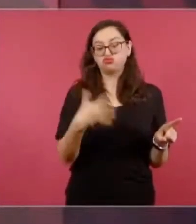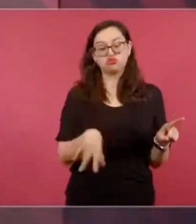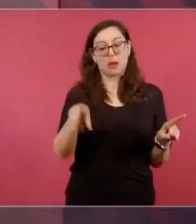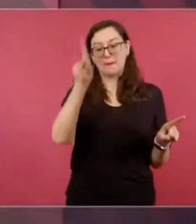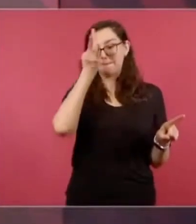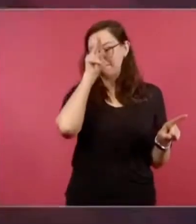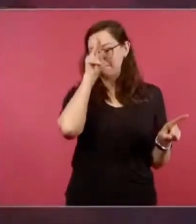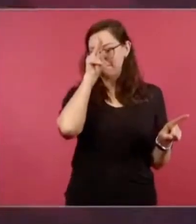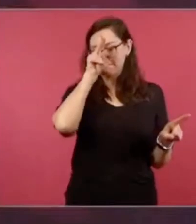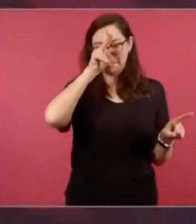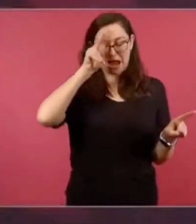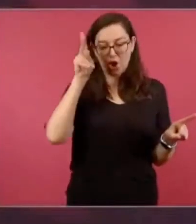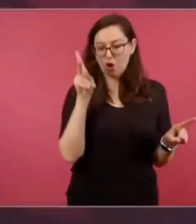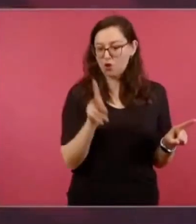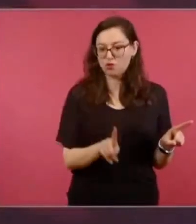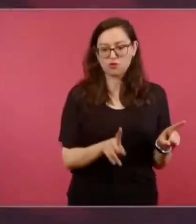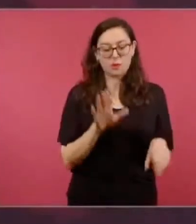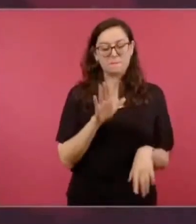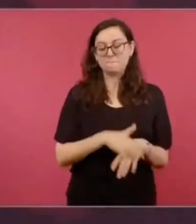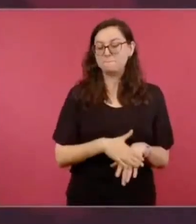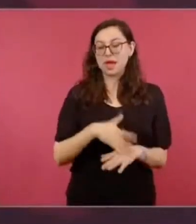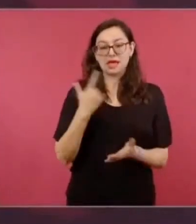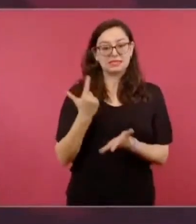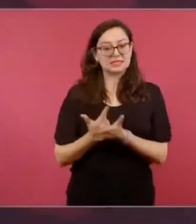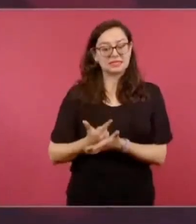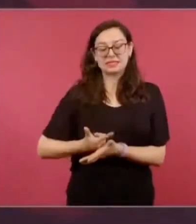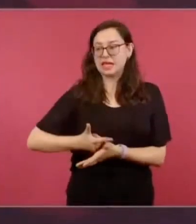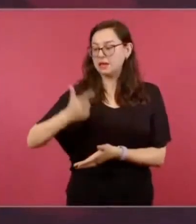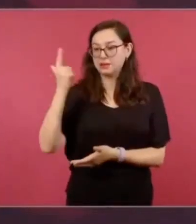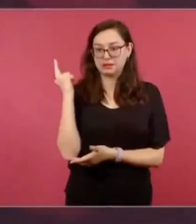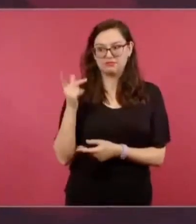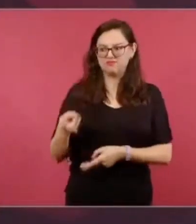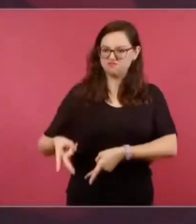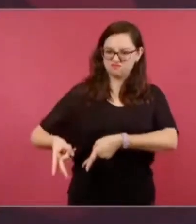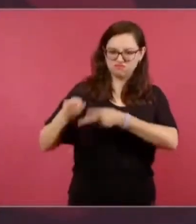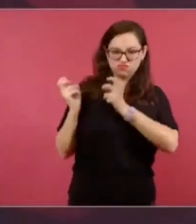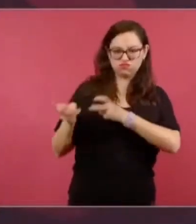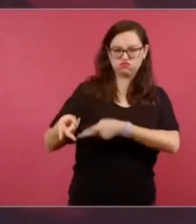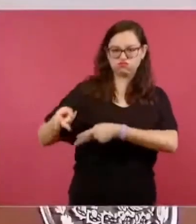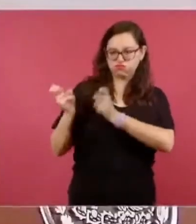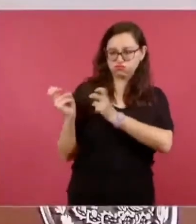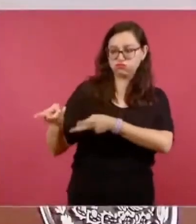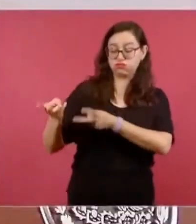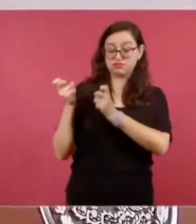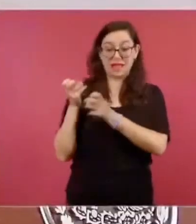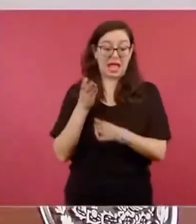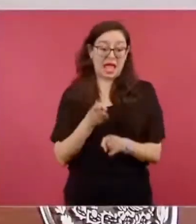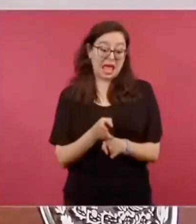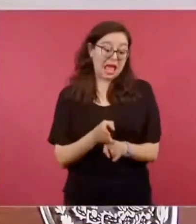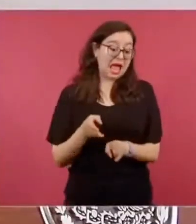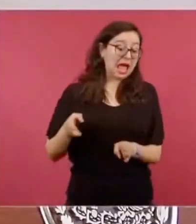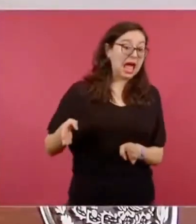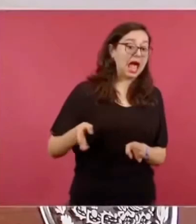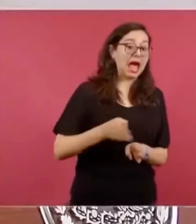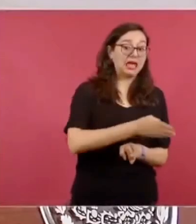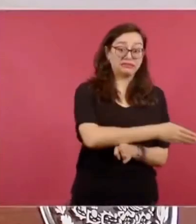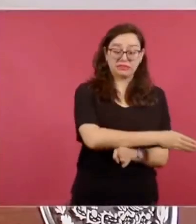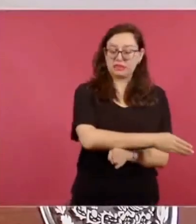no se habían atrevido los presidentes posrevolucionarios